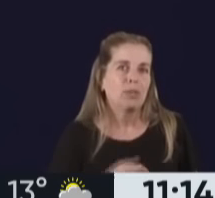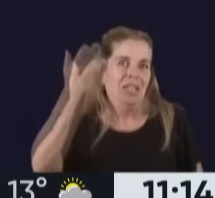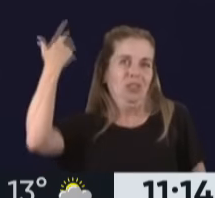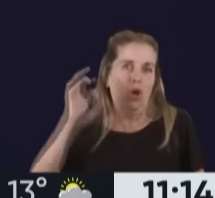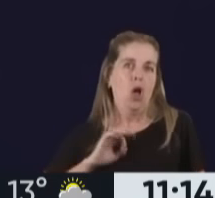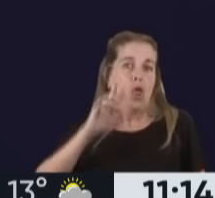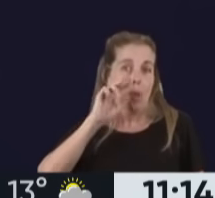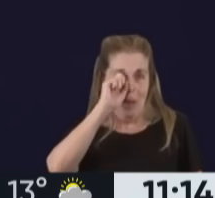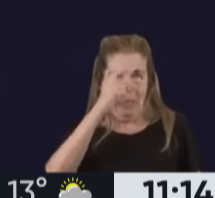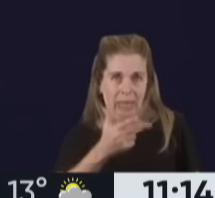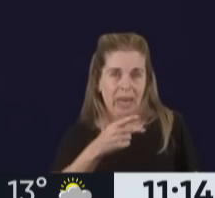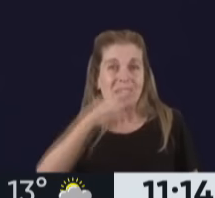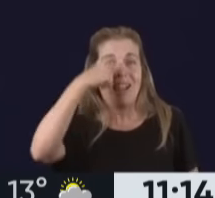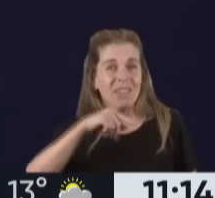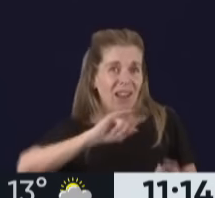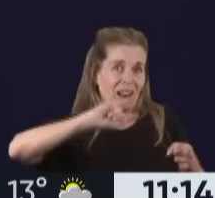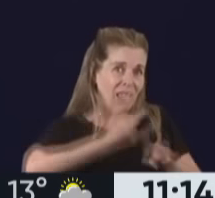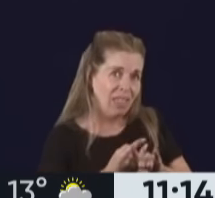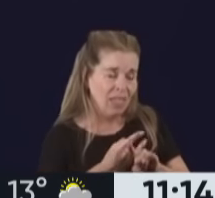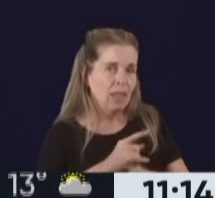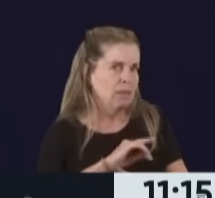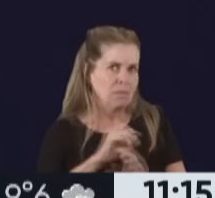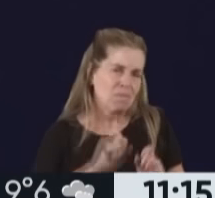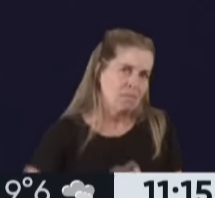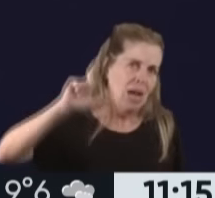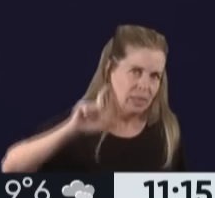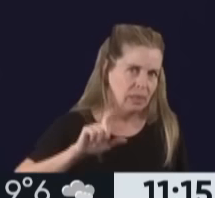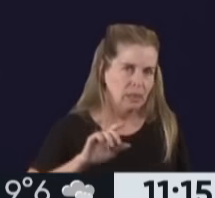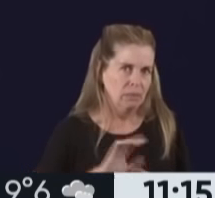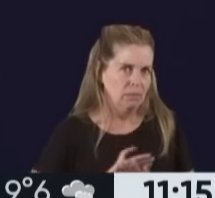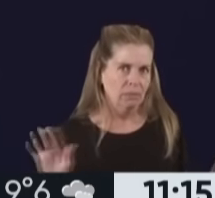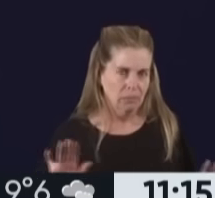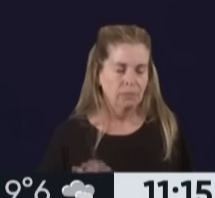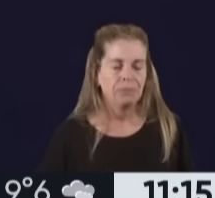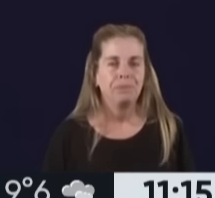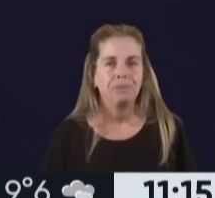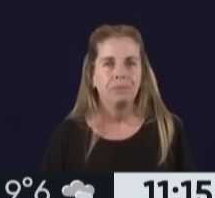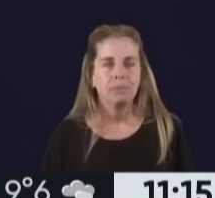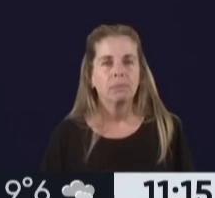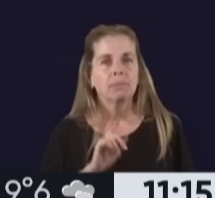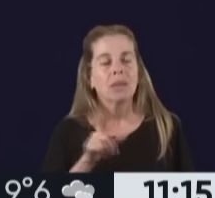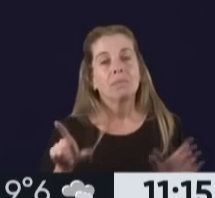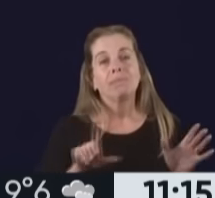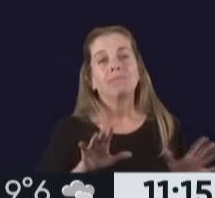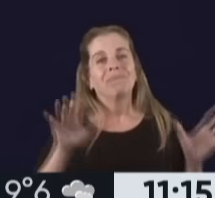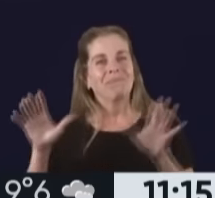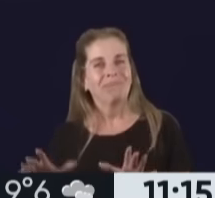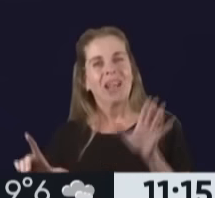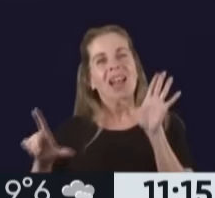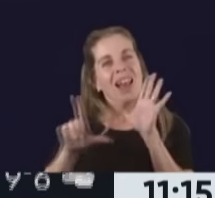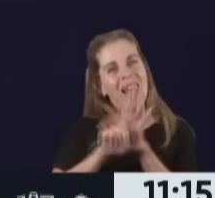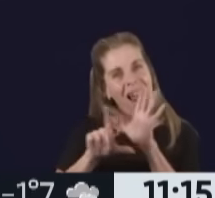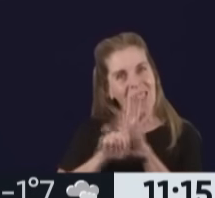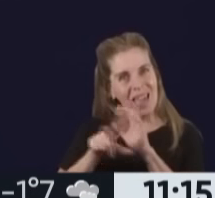más del triple. O sea, era un mamarracho. Por su parte, la Ley de Principio de